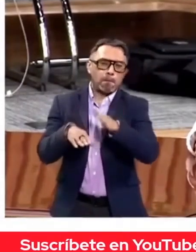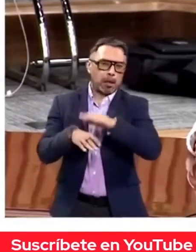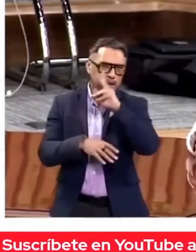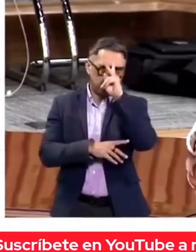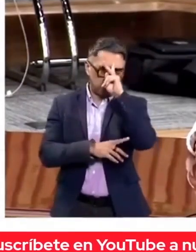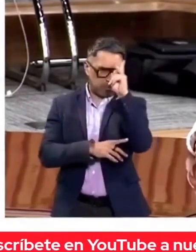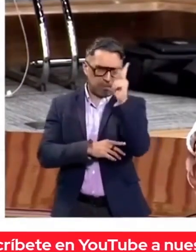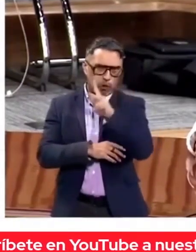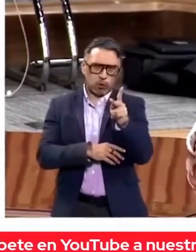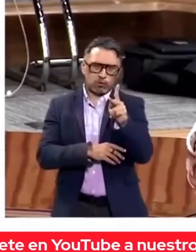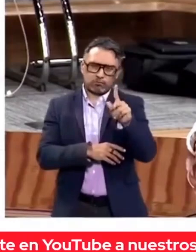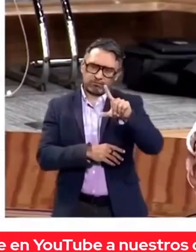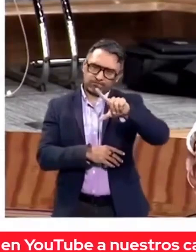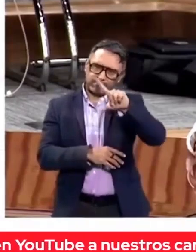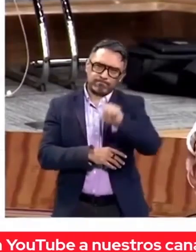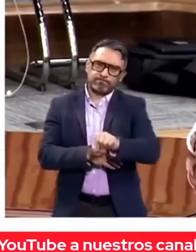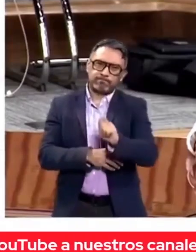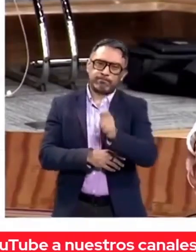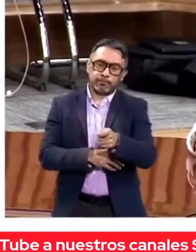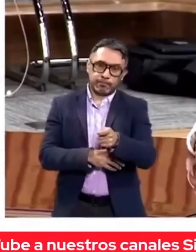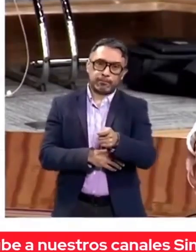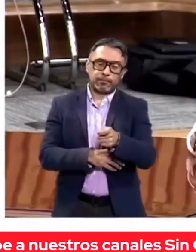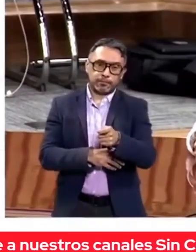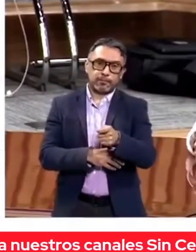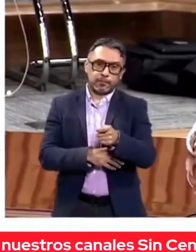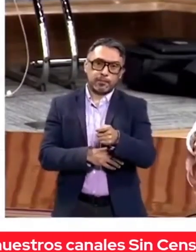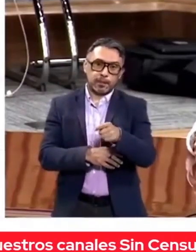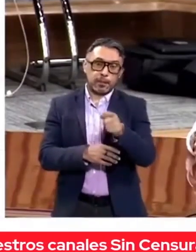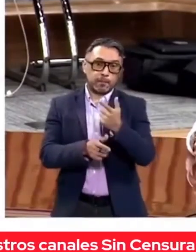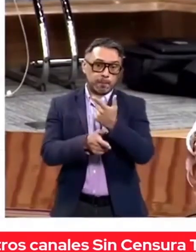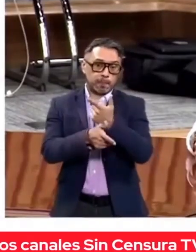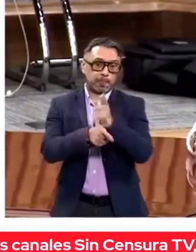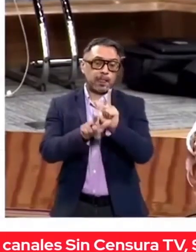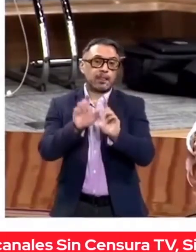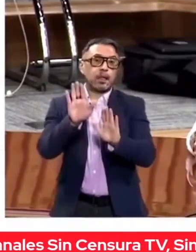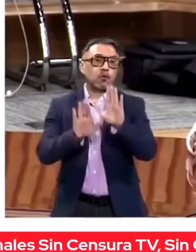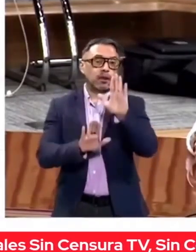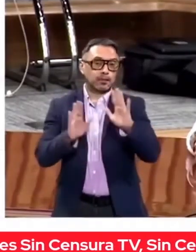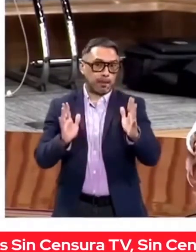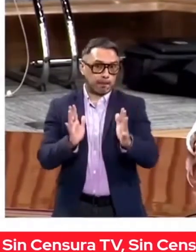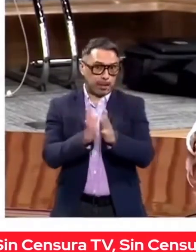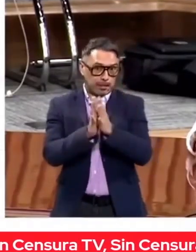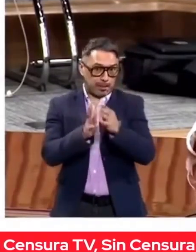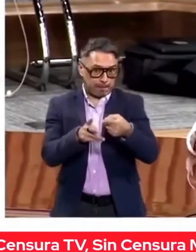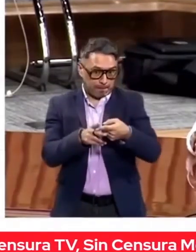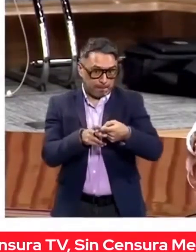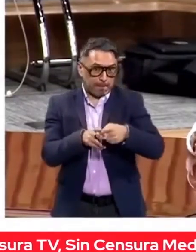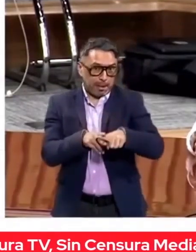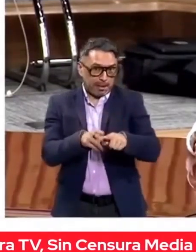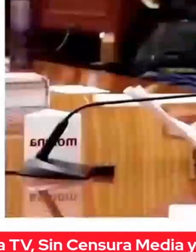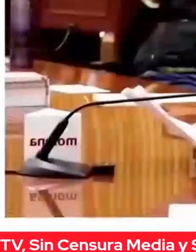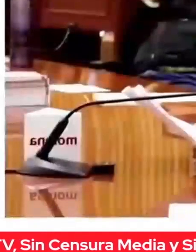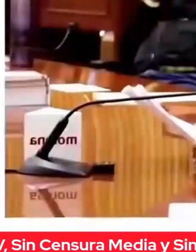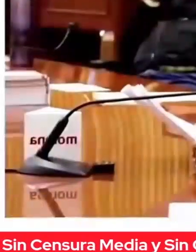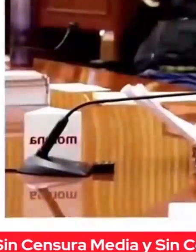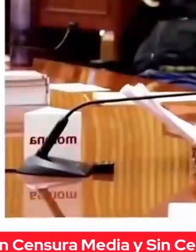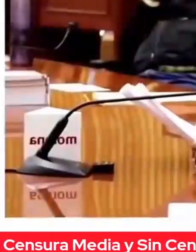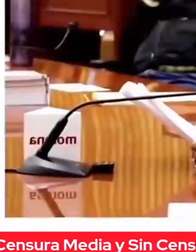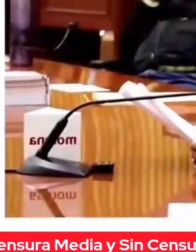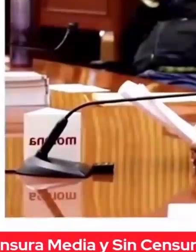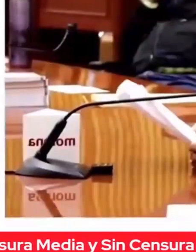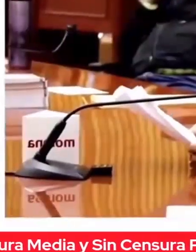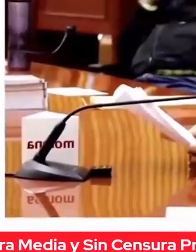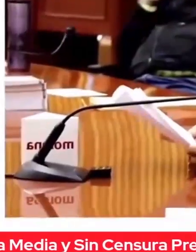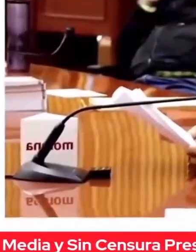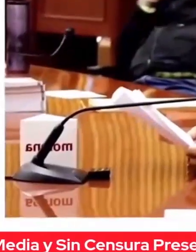de que en el nacimiento de la Democracia participativa operó y gestó para cancelar la misma les